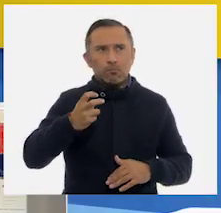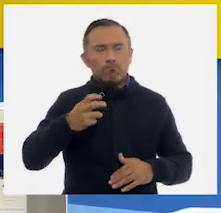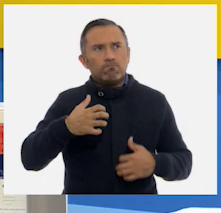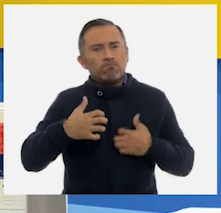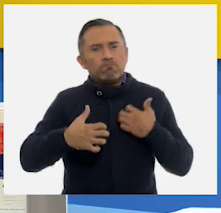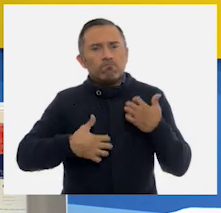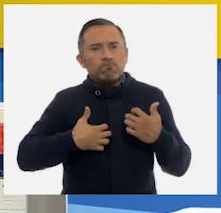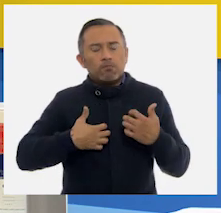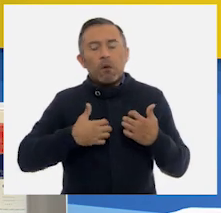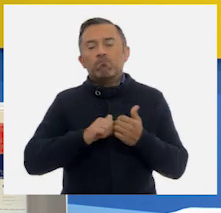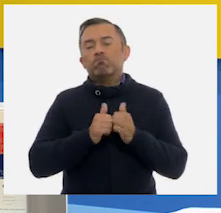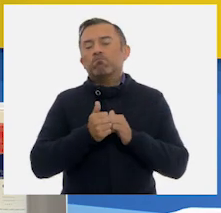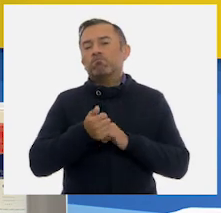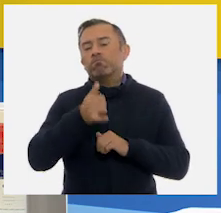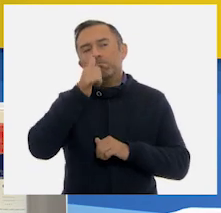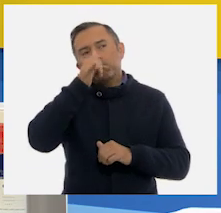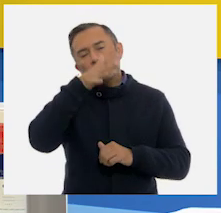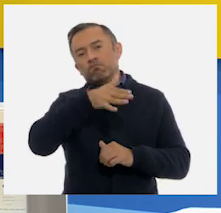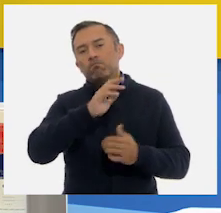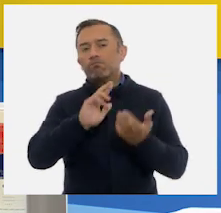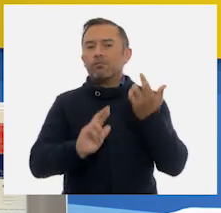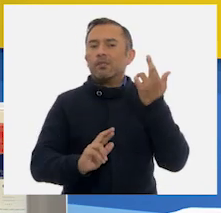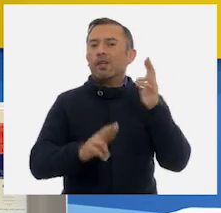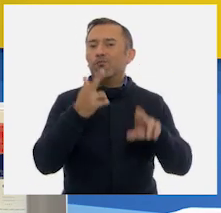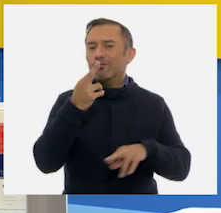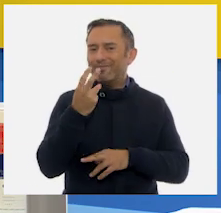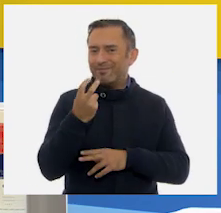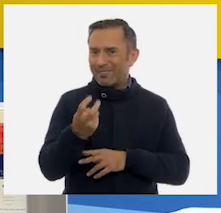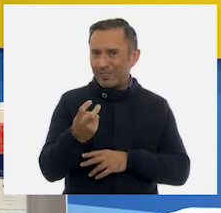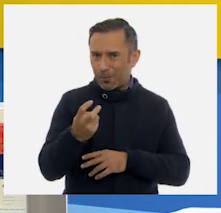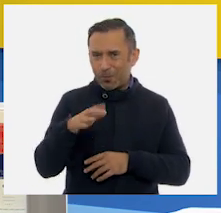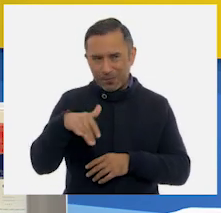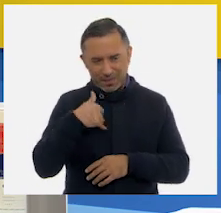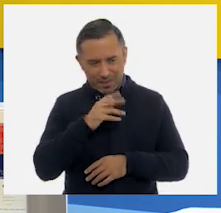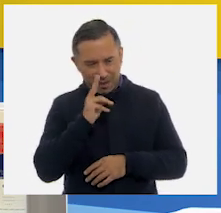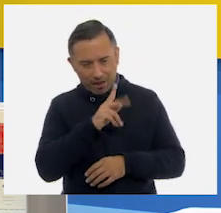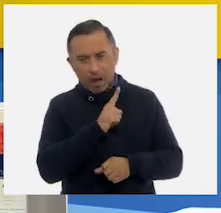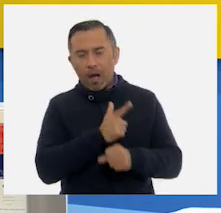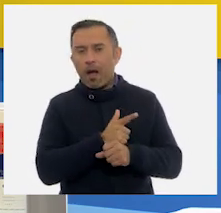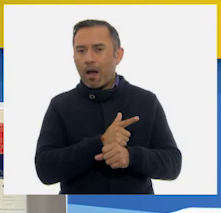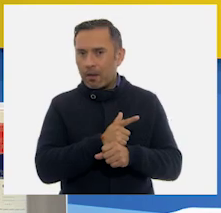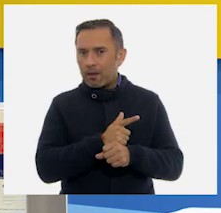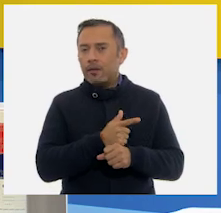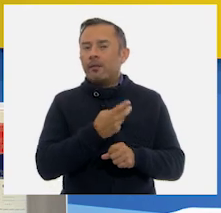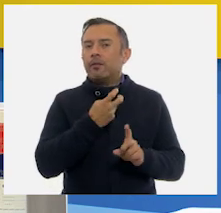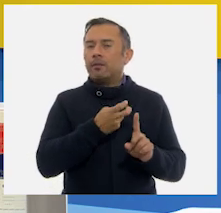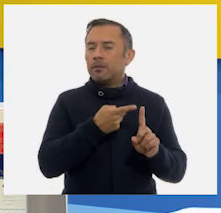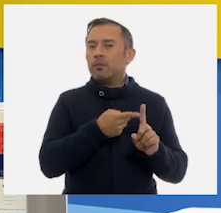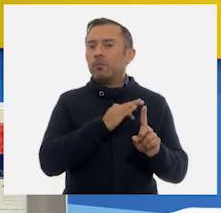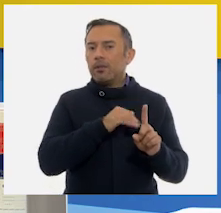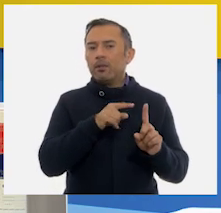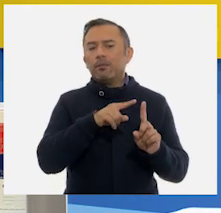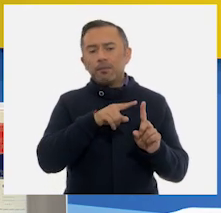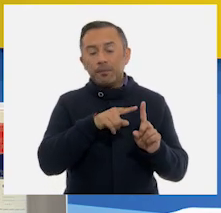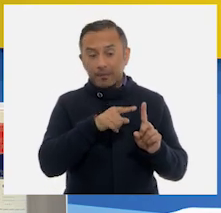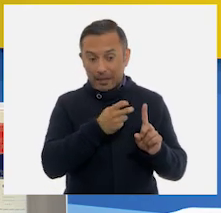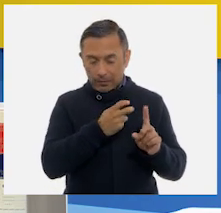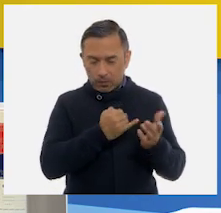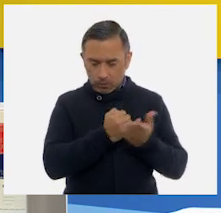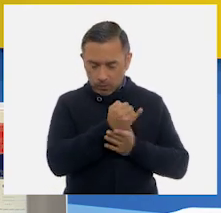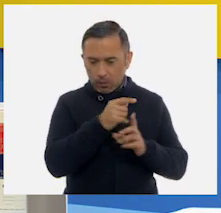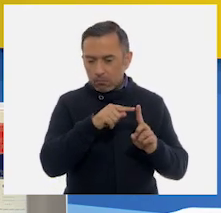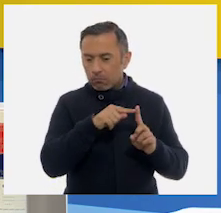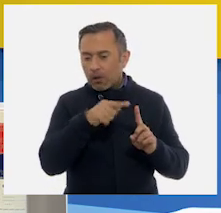pues acabamos de identificar ahorita precisamente cómo desemboca esa causa en una consecuencia. Y aquí